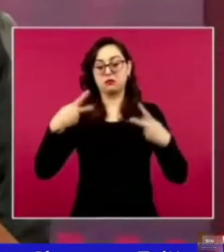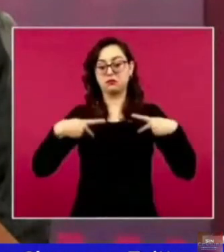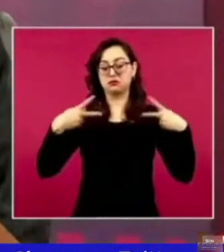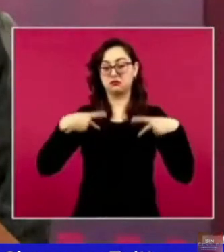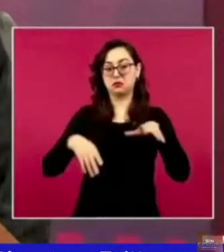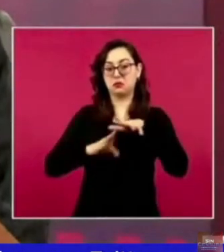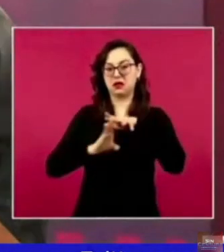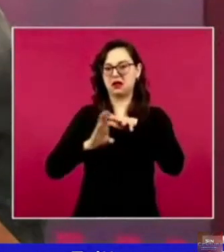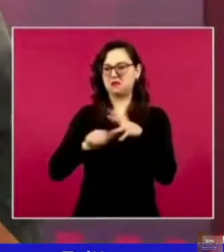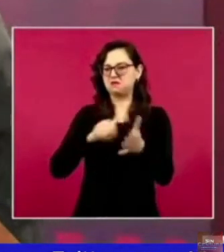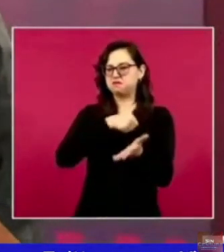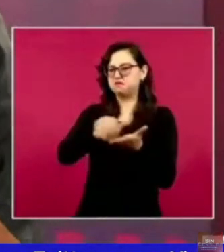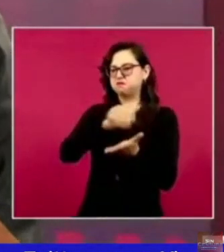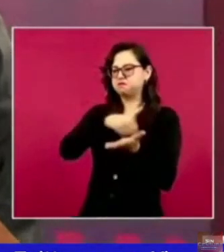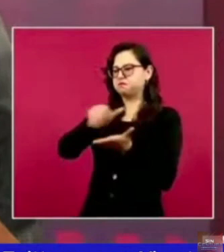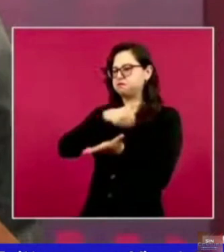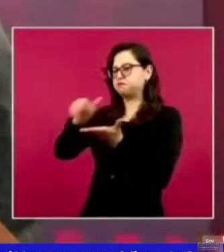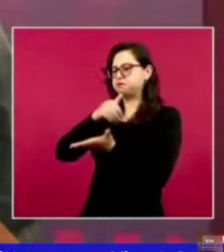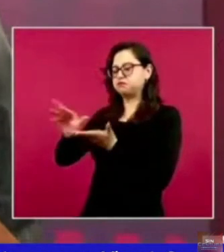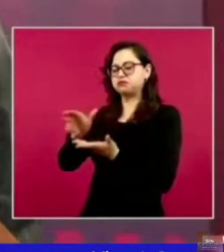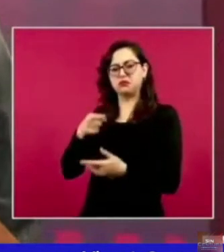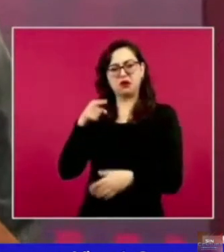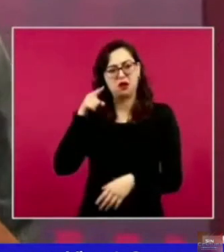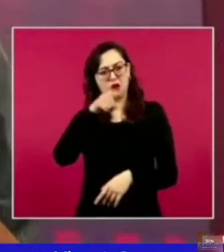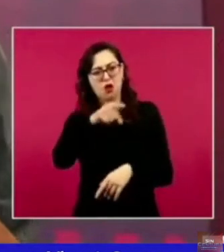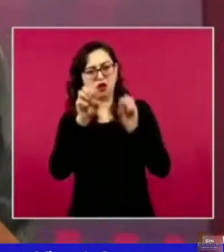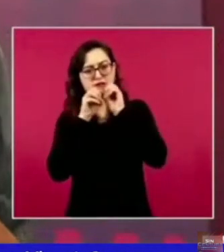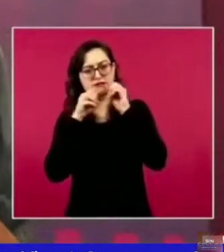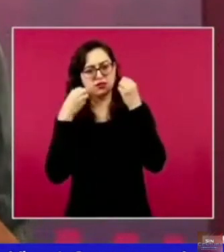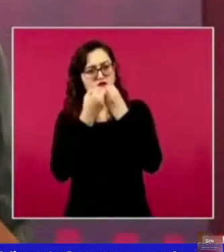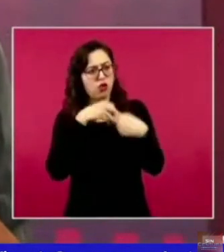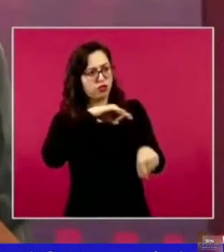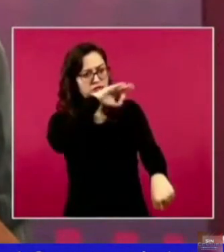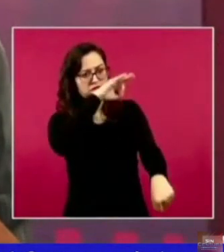No, es ahora que están molestos